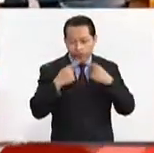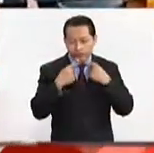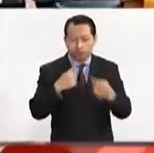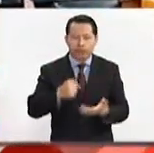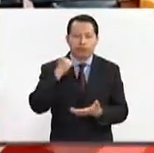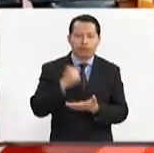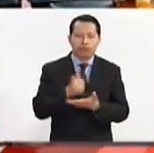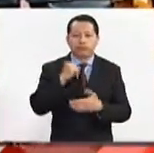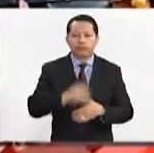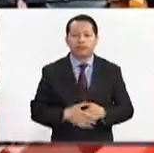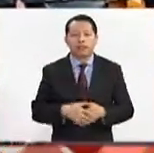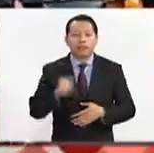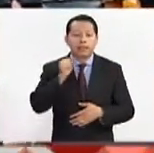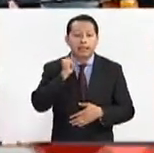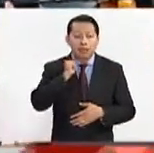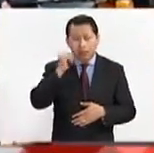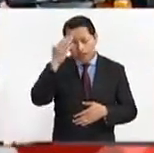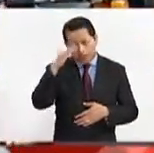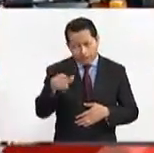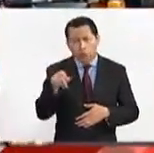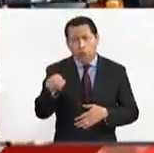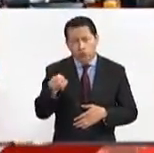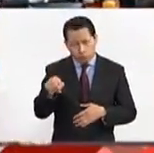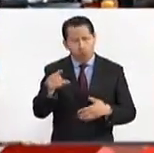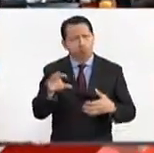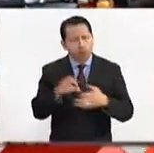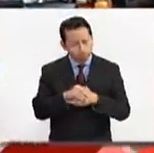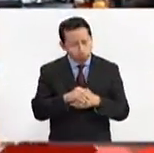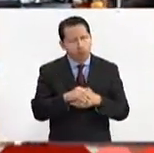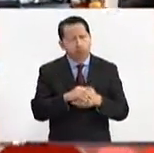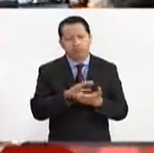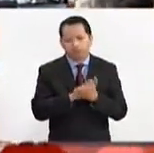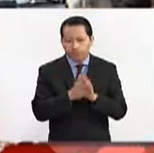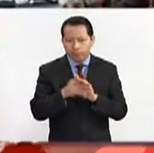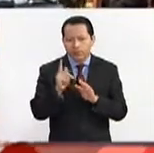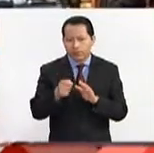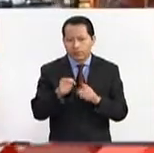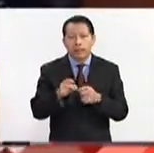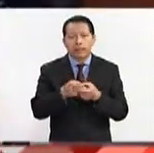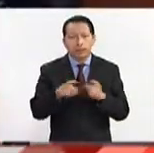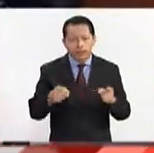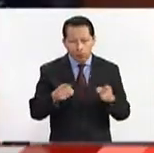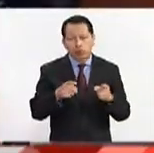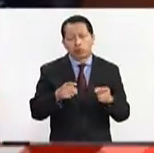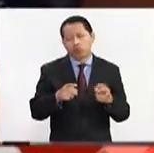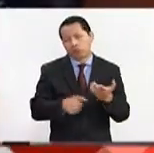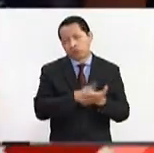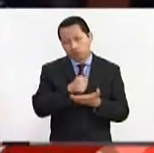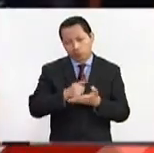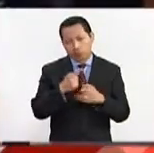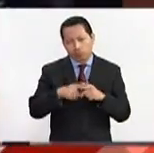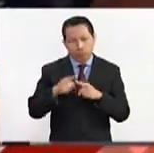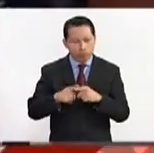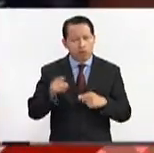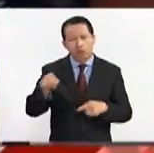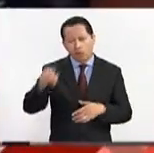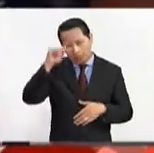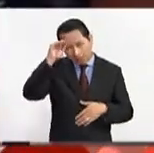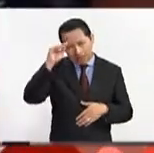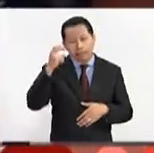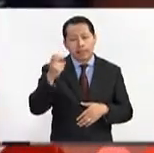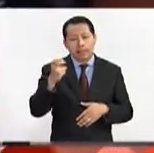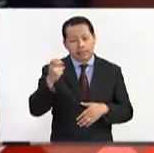Diputados. Claro. Senadora, sabemos que te involucraste mucho en todo lo que tiene que ver con el desarrollo urbano y metropolitano. ¿A qué atribuyes que